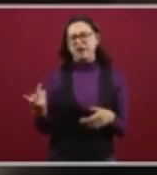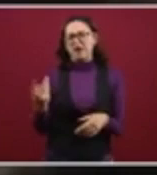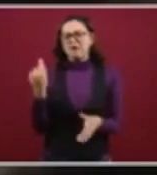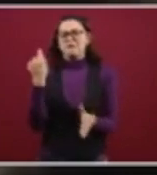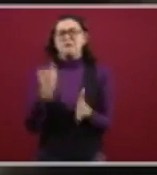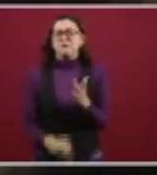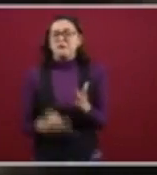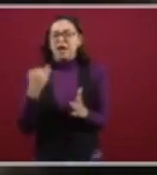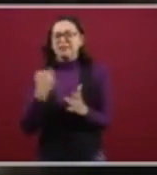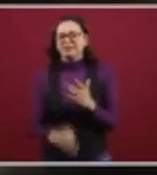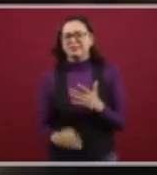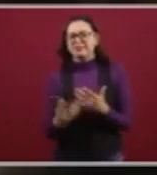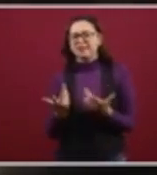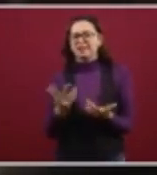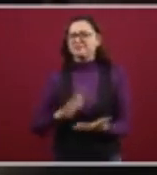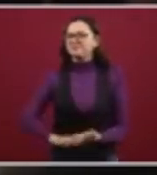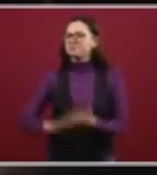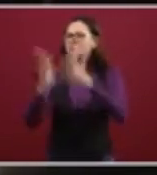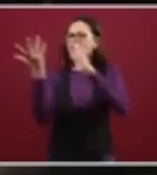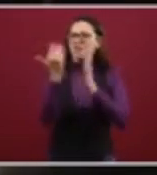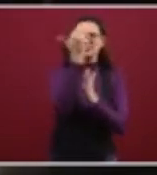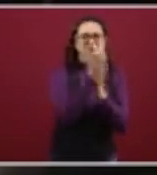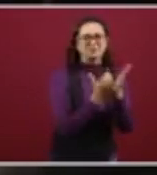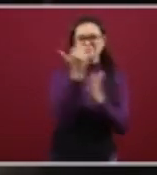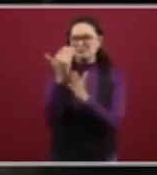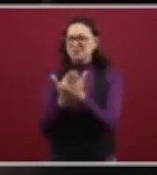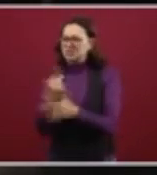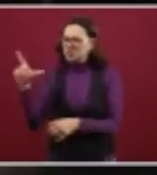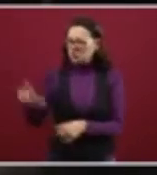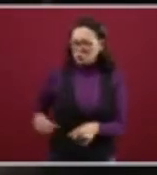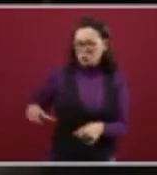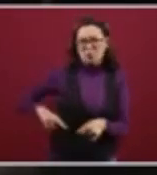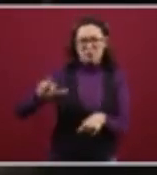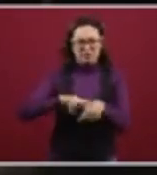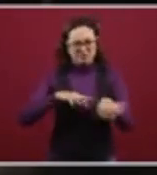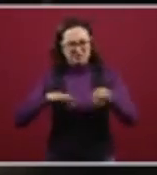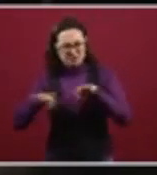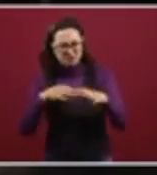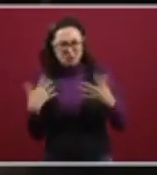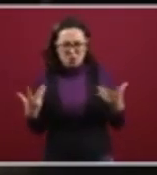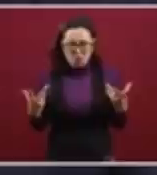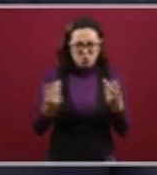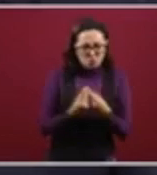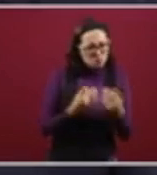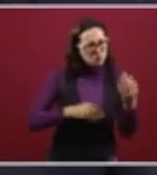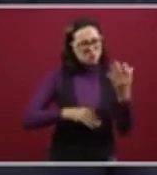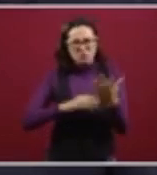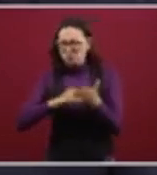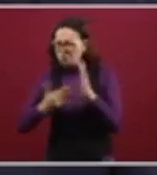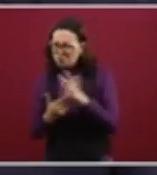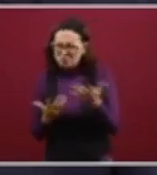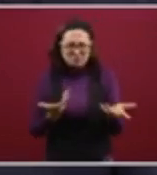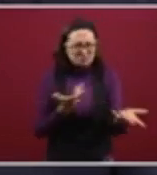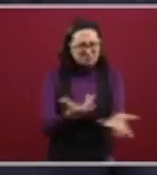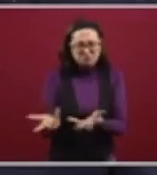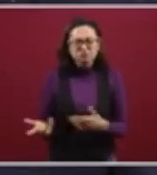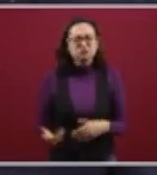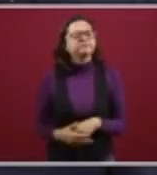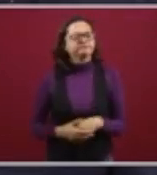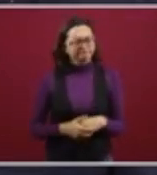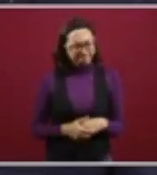de la violencia en las entidades? Bueno, ¿han colaborado los gobernadores, el Poder Judicial, todos, la estrategia federal? Todos han